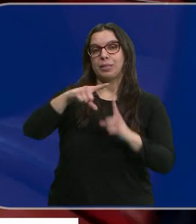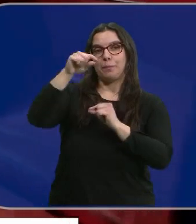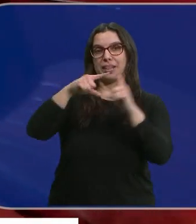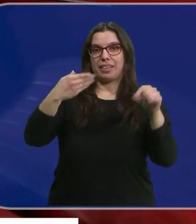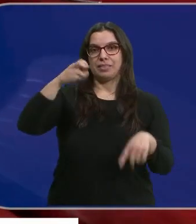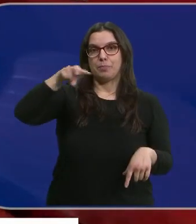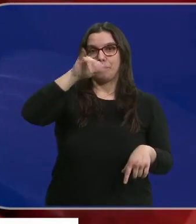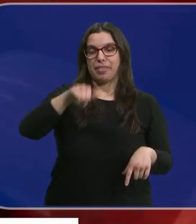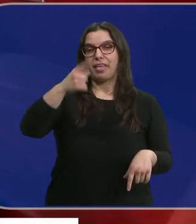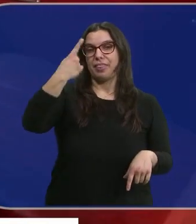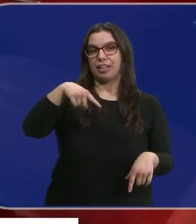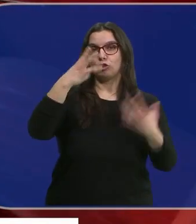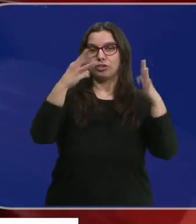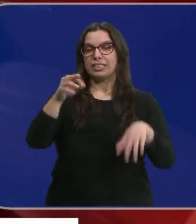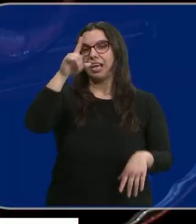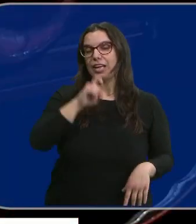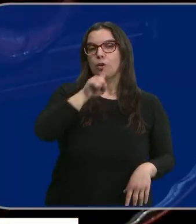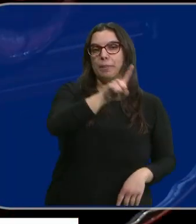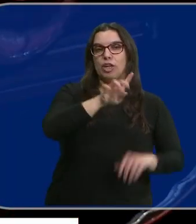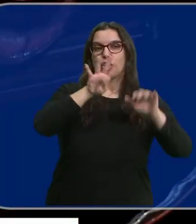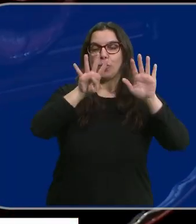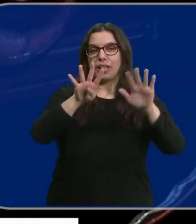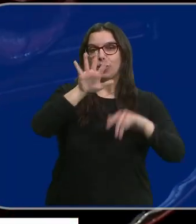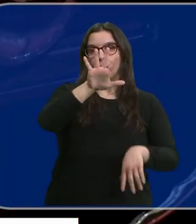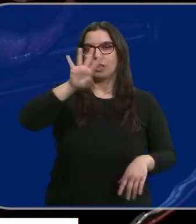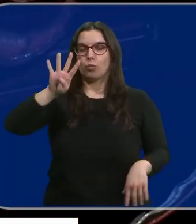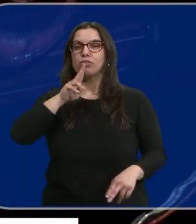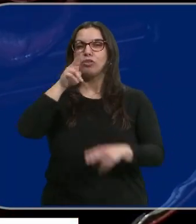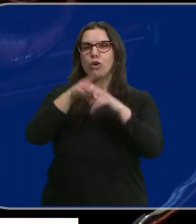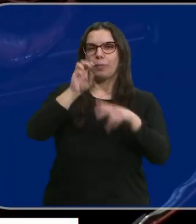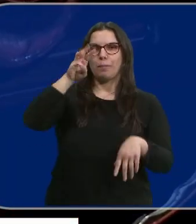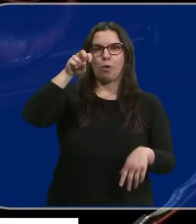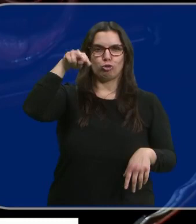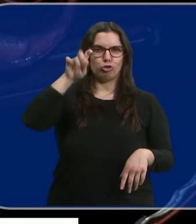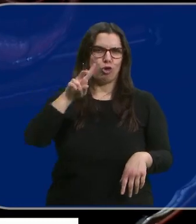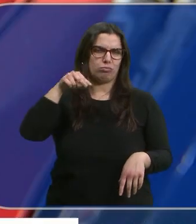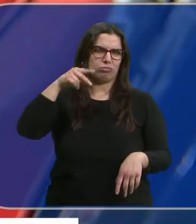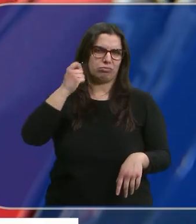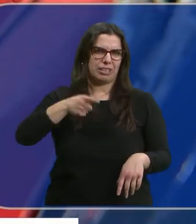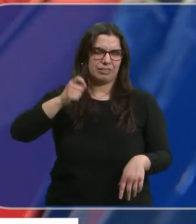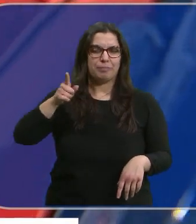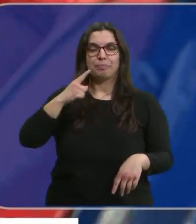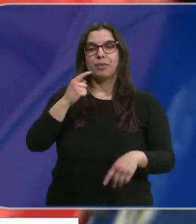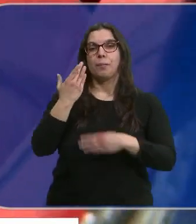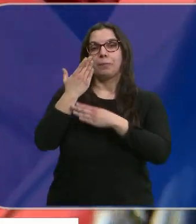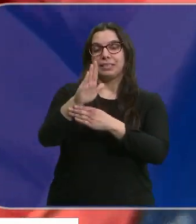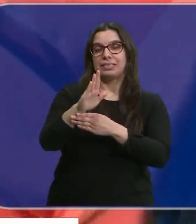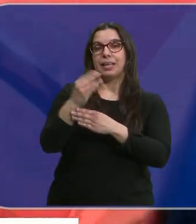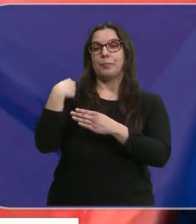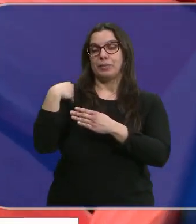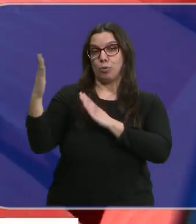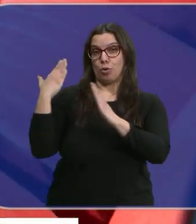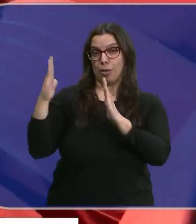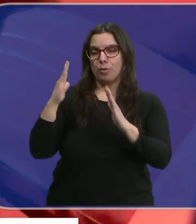Mercedes-Benz 180 del año 1954, conocido como Pontón. Un modelo que se presentó en el Salón de Frankfurt y